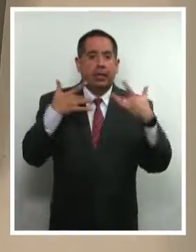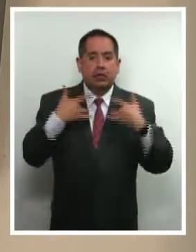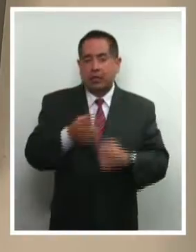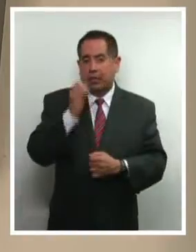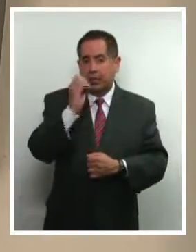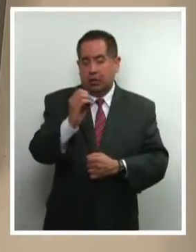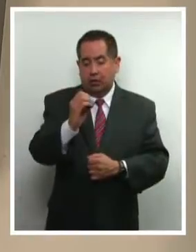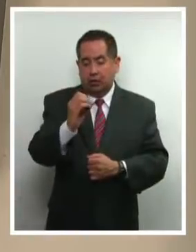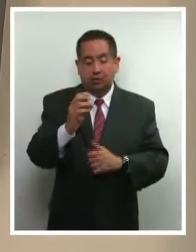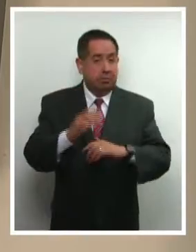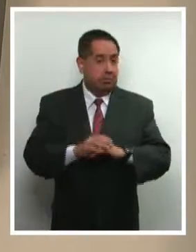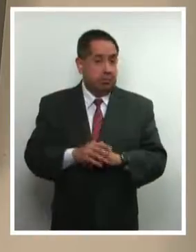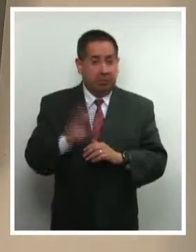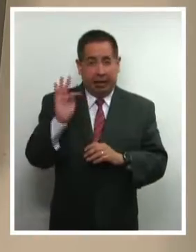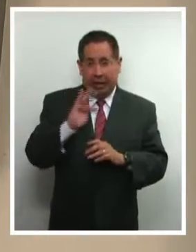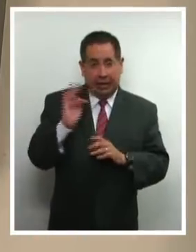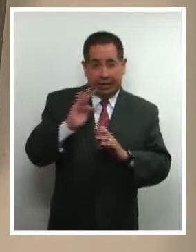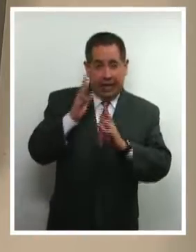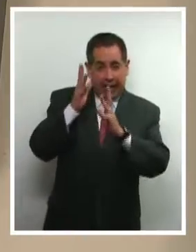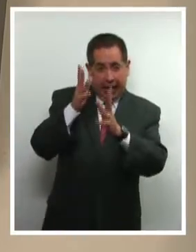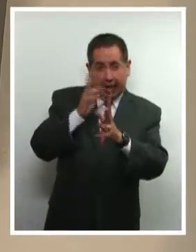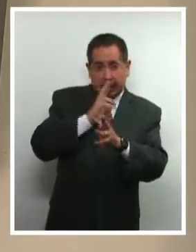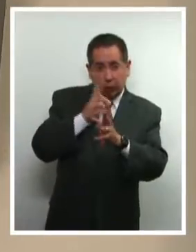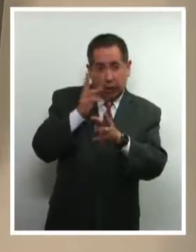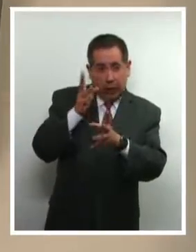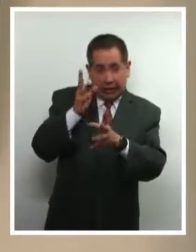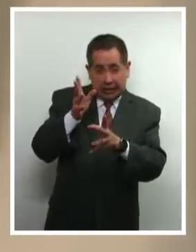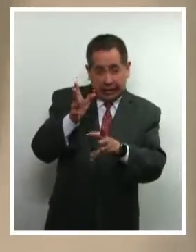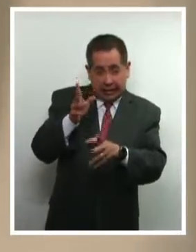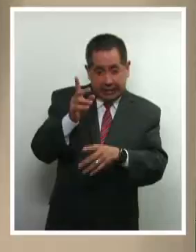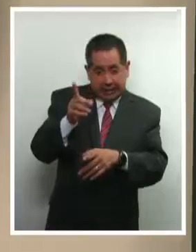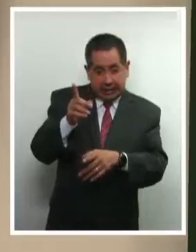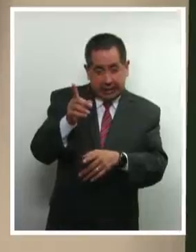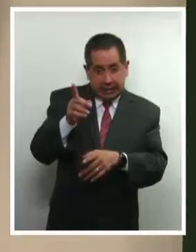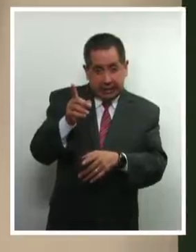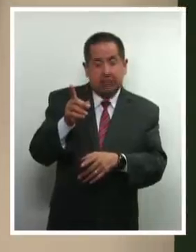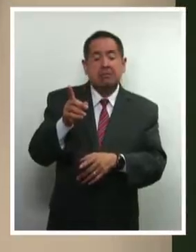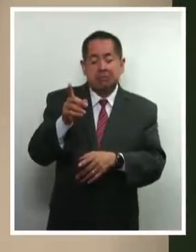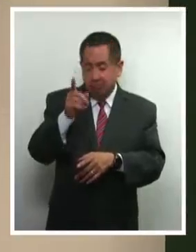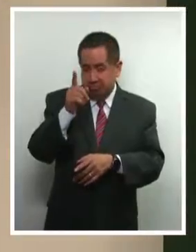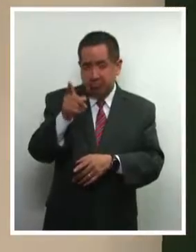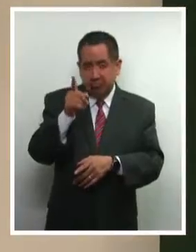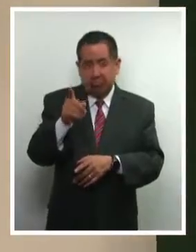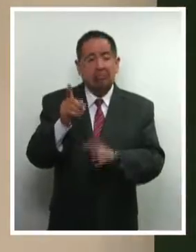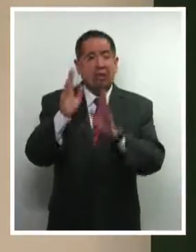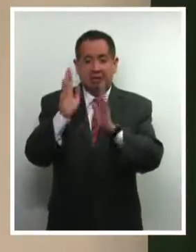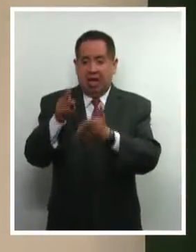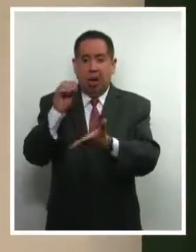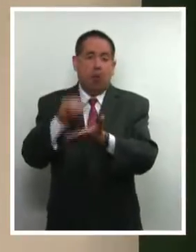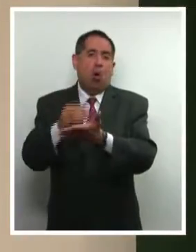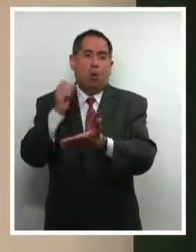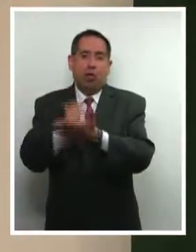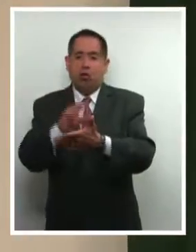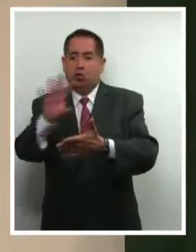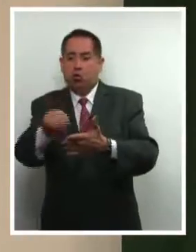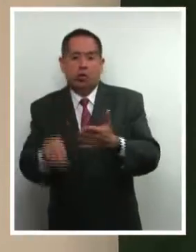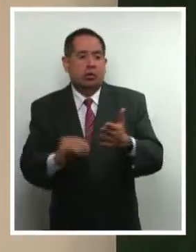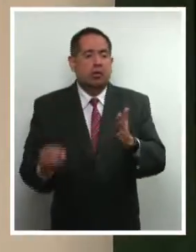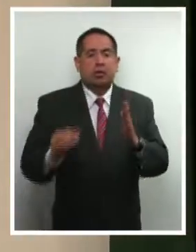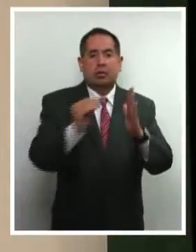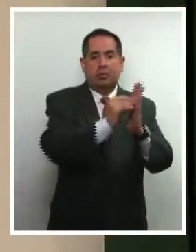De permanecer este resultado, se quedaría en el cuerpo del dictamen como se